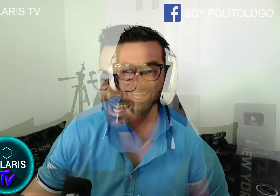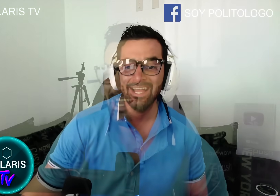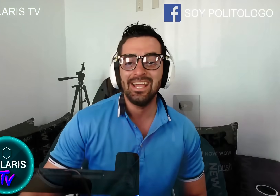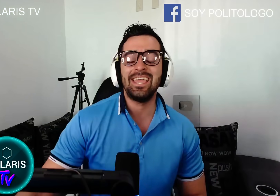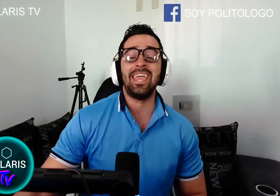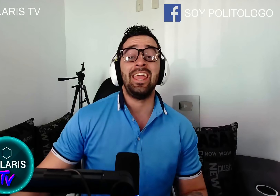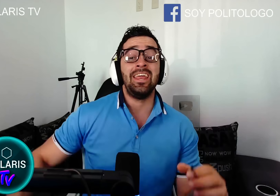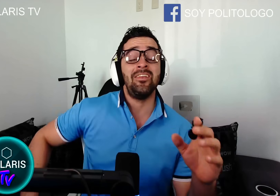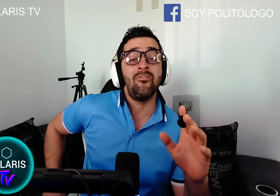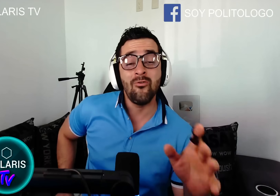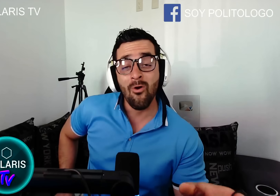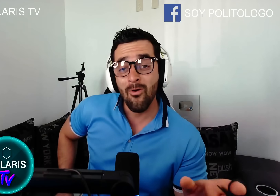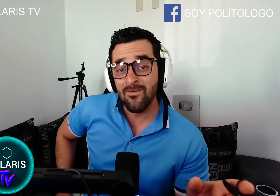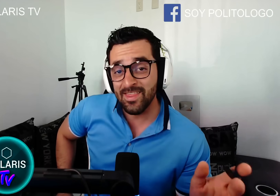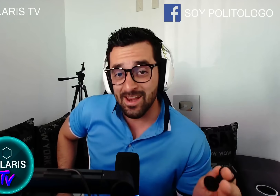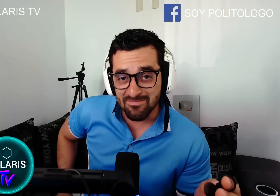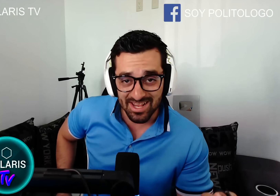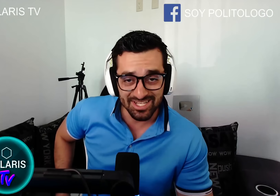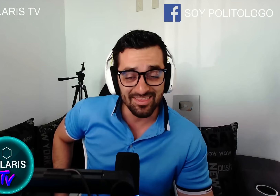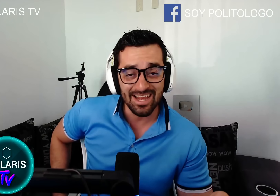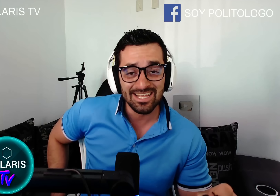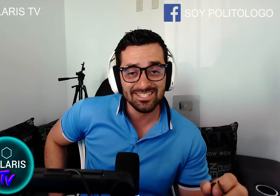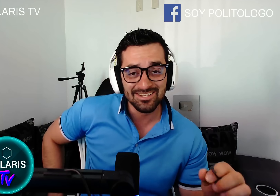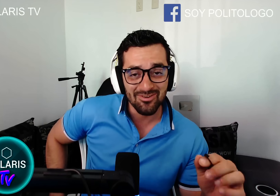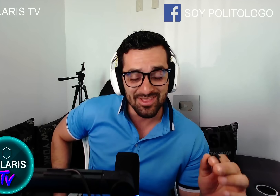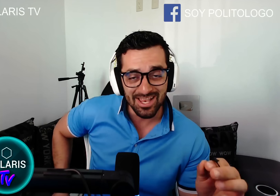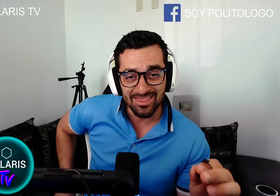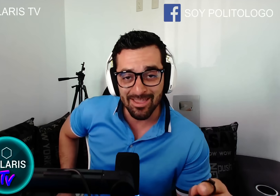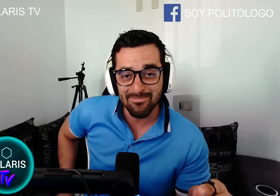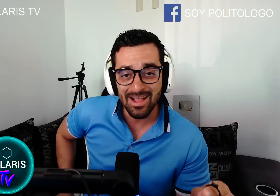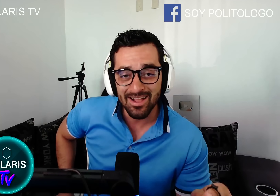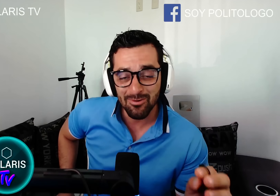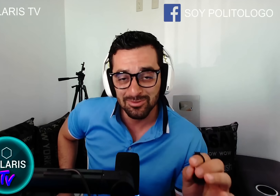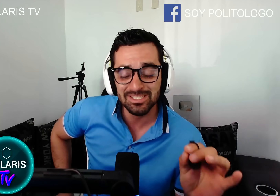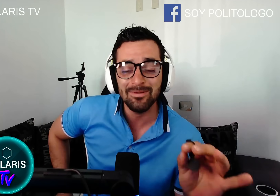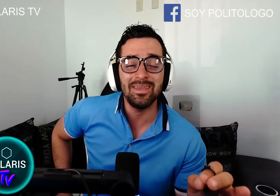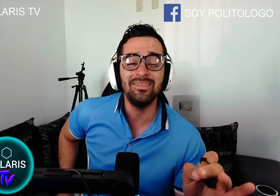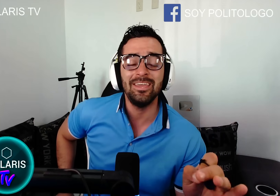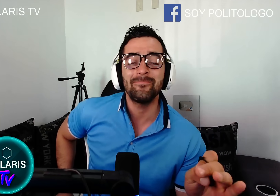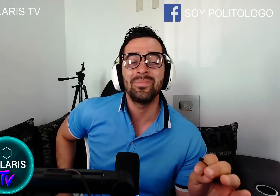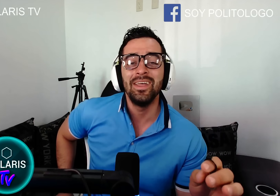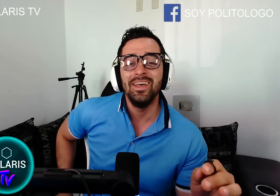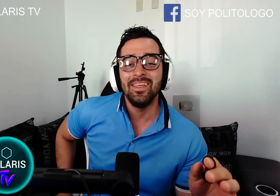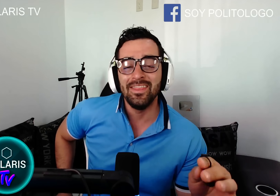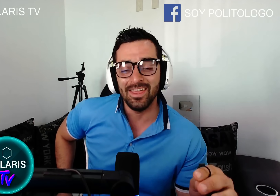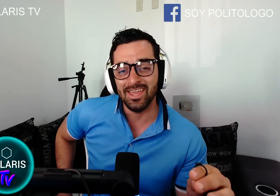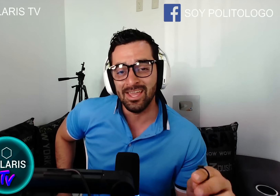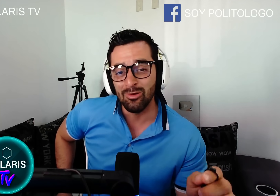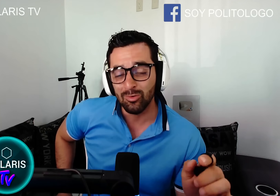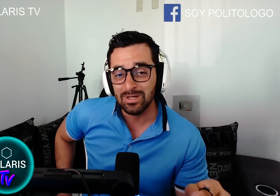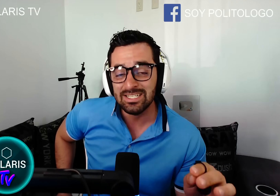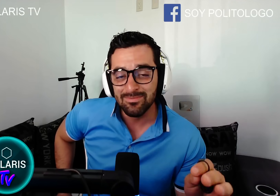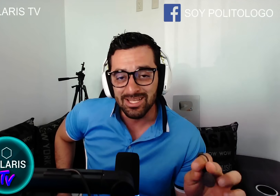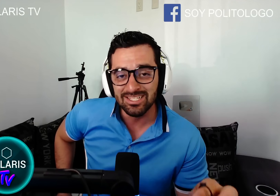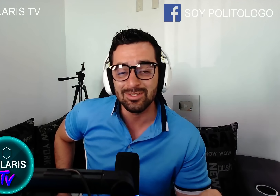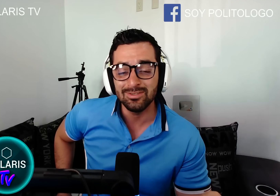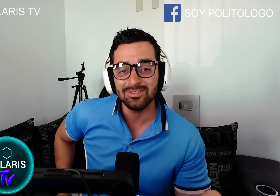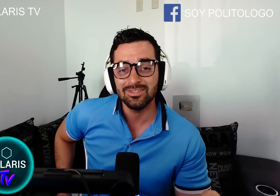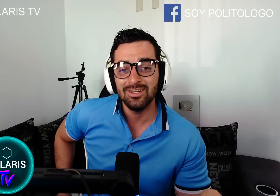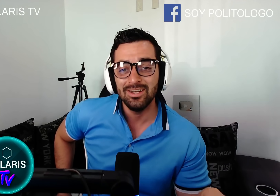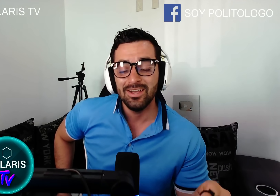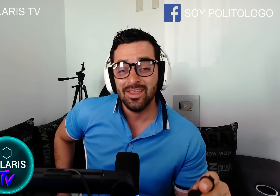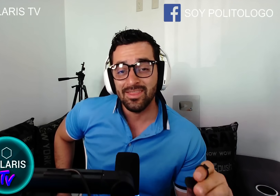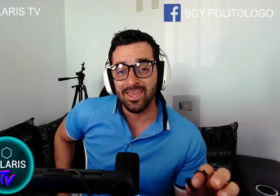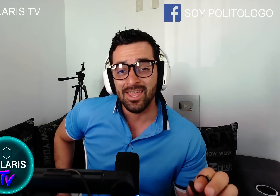decir que no va a dar marcha atrás con el tema justamente de los jueces y